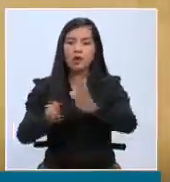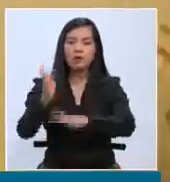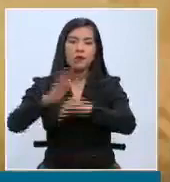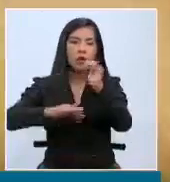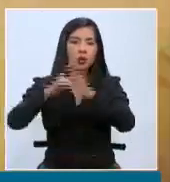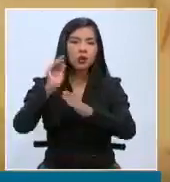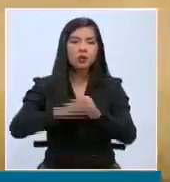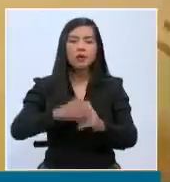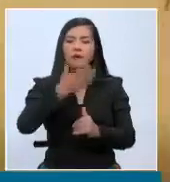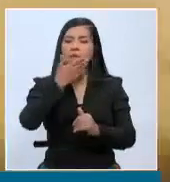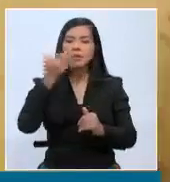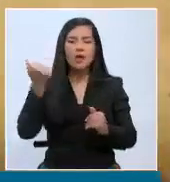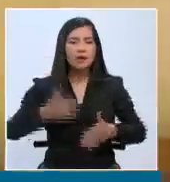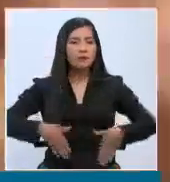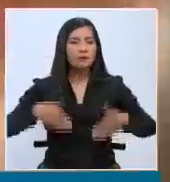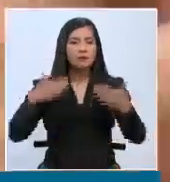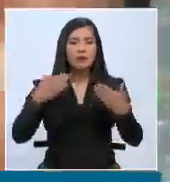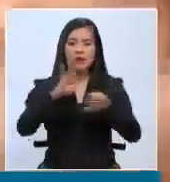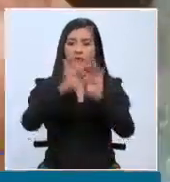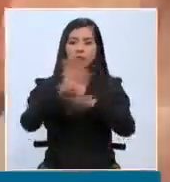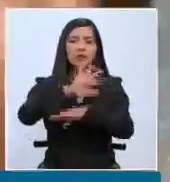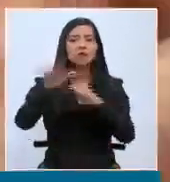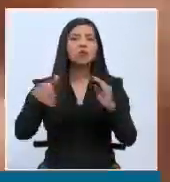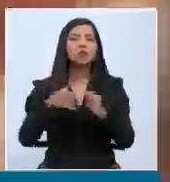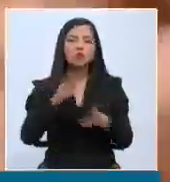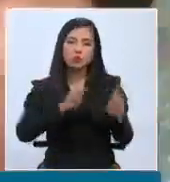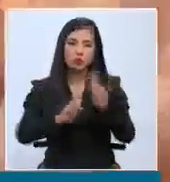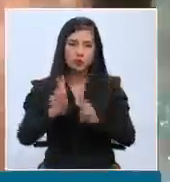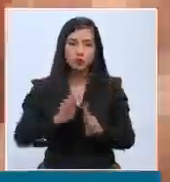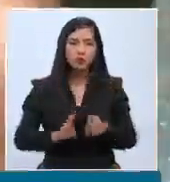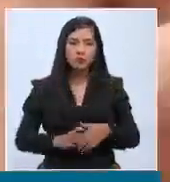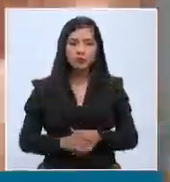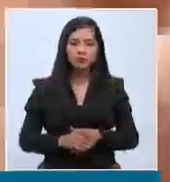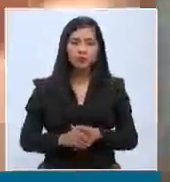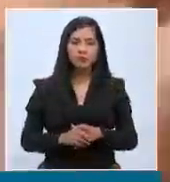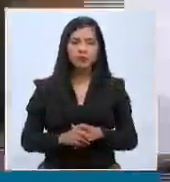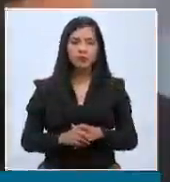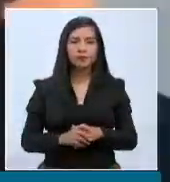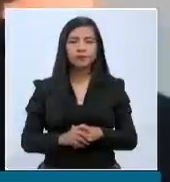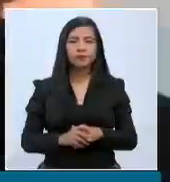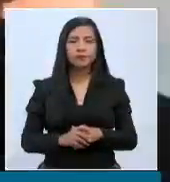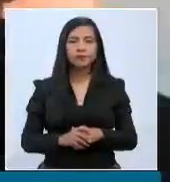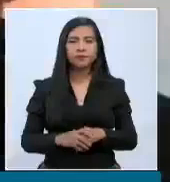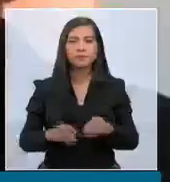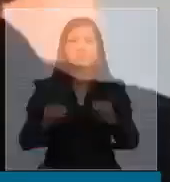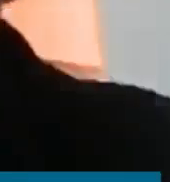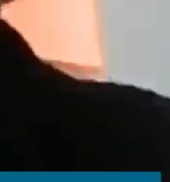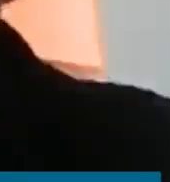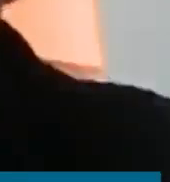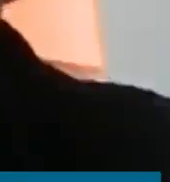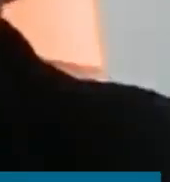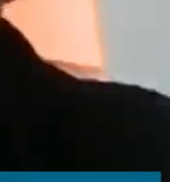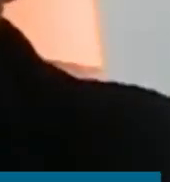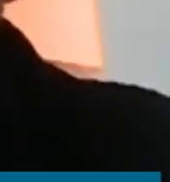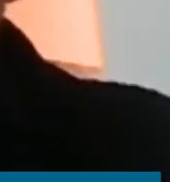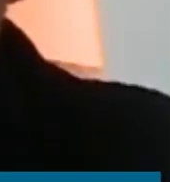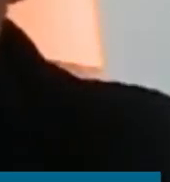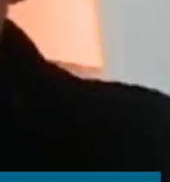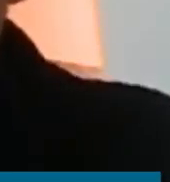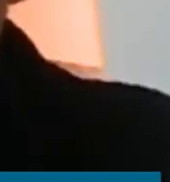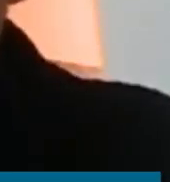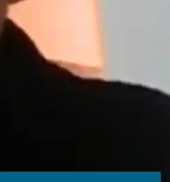mejores condiciones de vida para el conjunto de la población. Eduardo, yo recordaba que hasta el